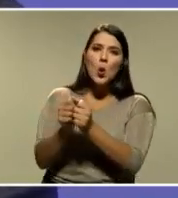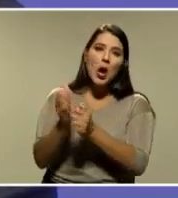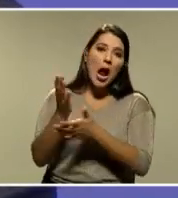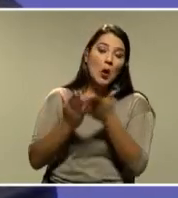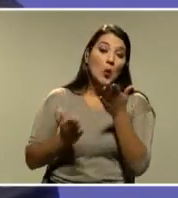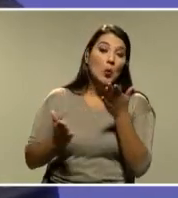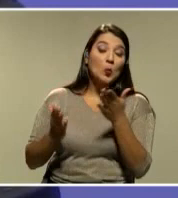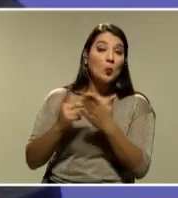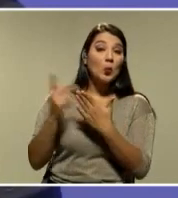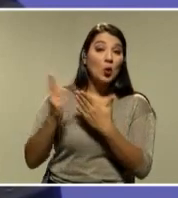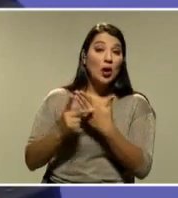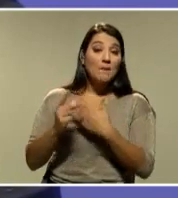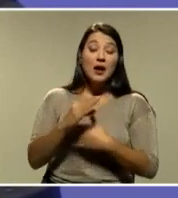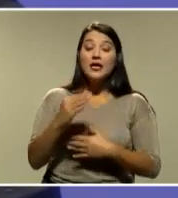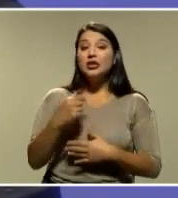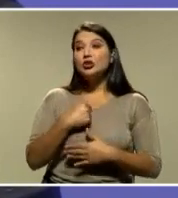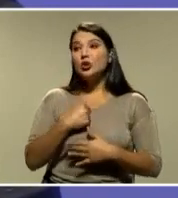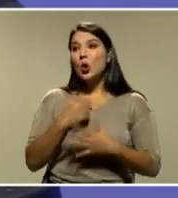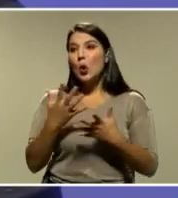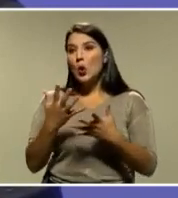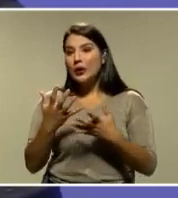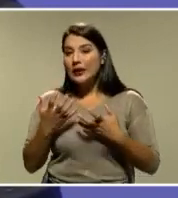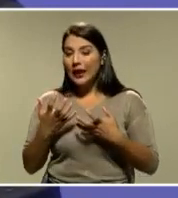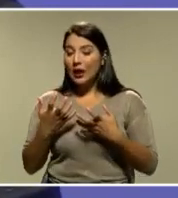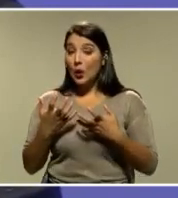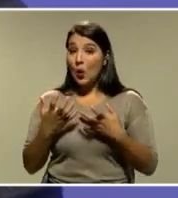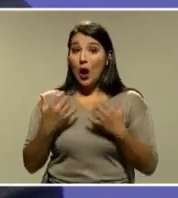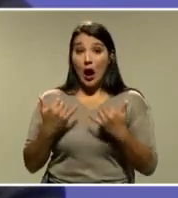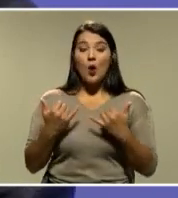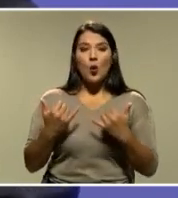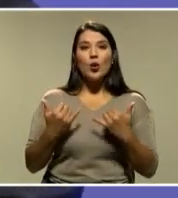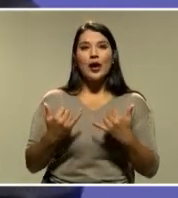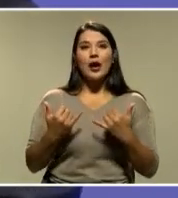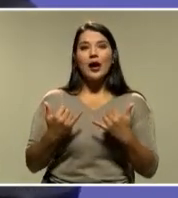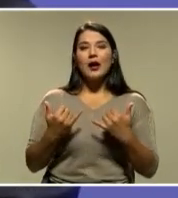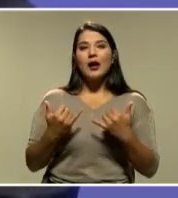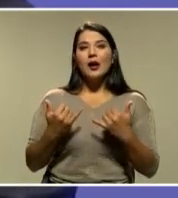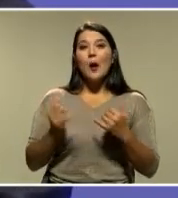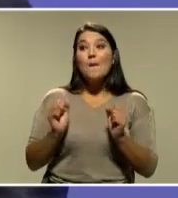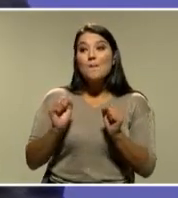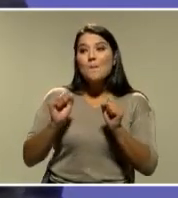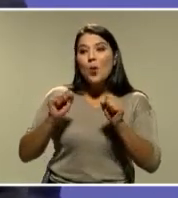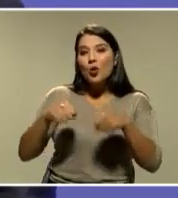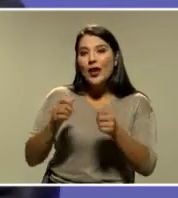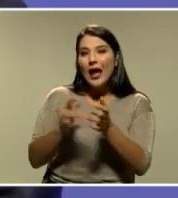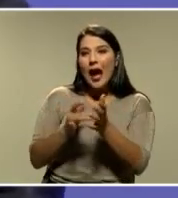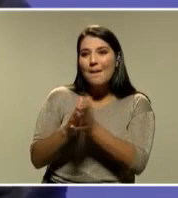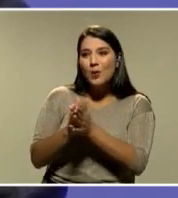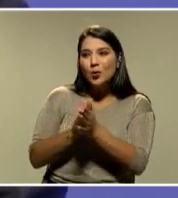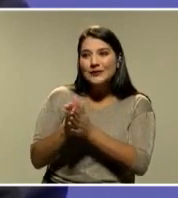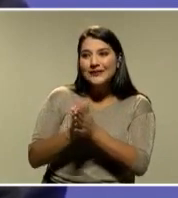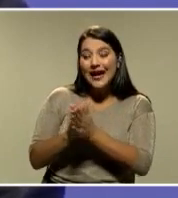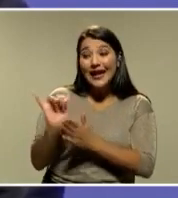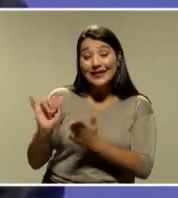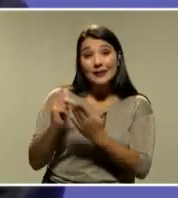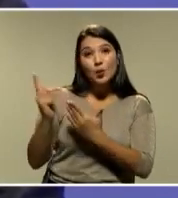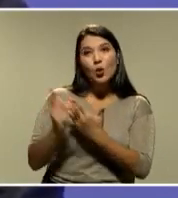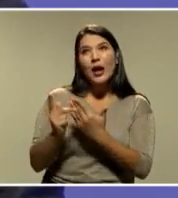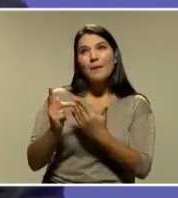sección. Y yo pretendo ahora precisamente hacer de ese segmento algo más positivo,